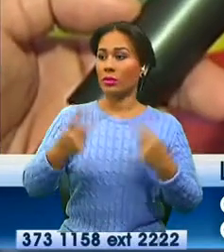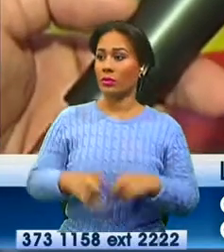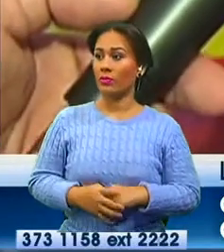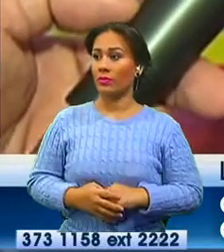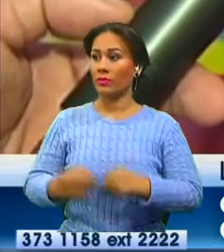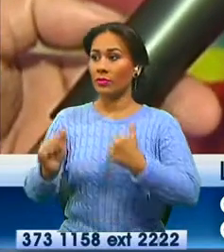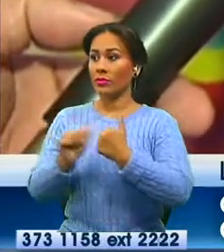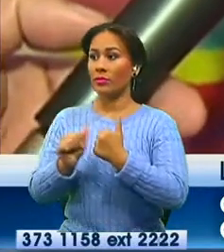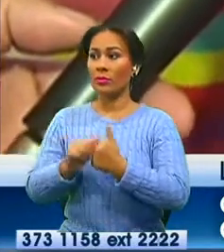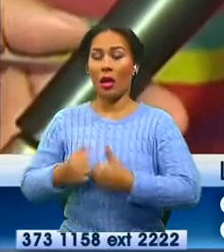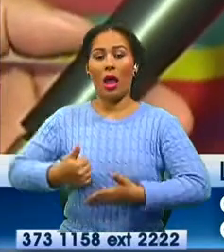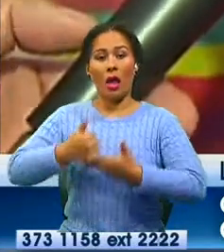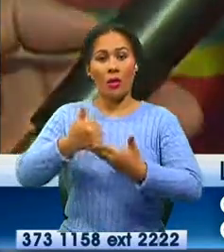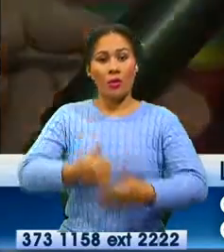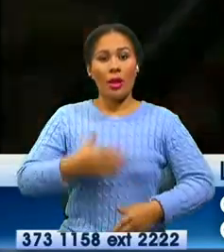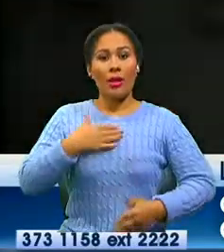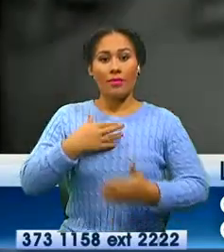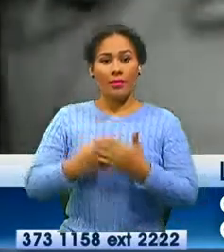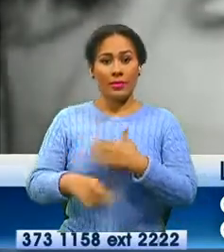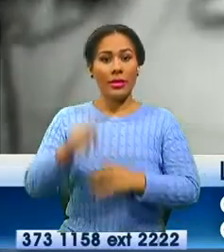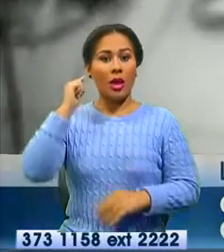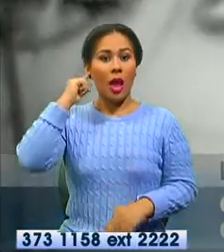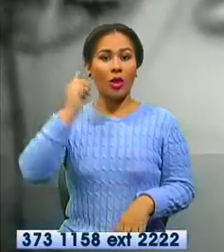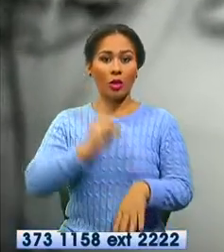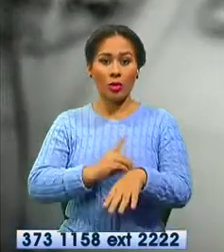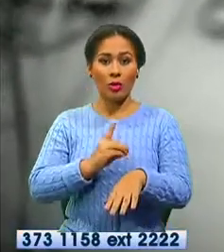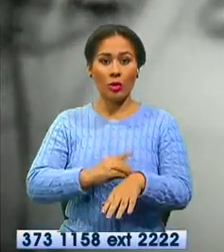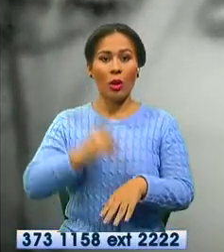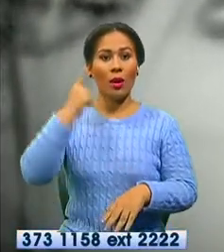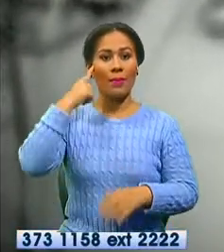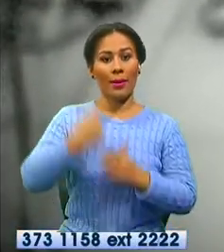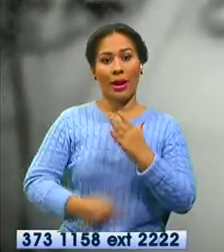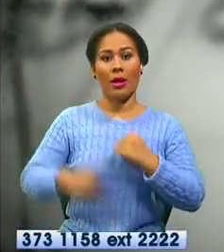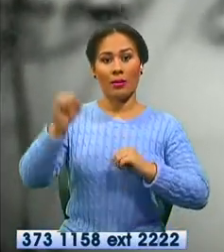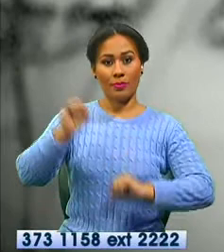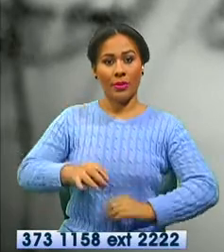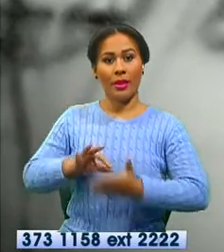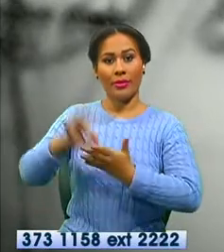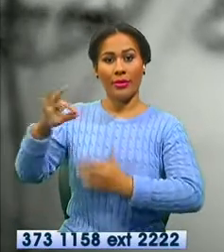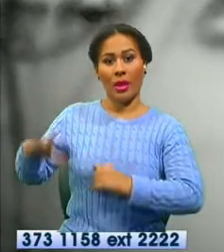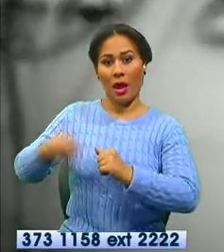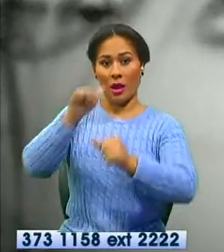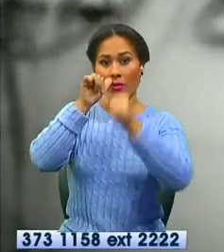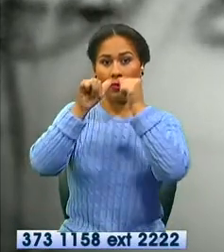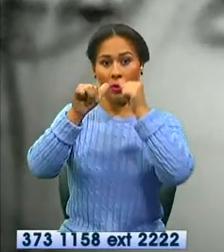no sé, algo que me puedan ayudar para tener el tratamiento. Informó Jorge Escobar.